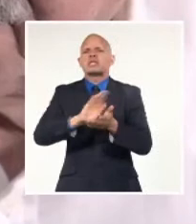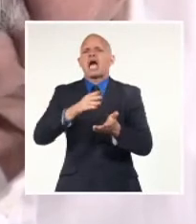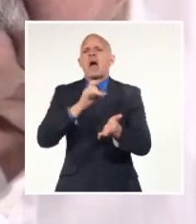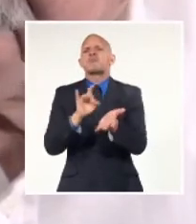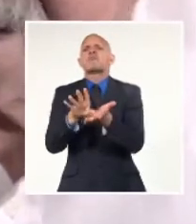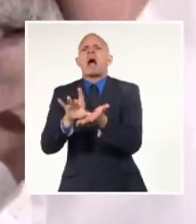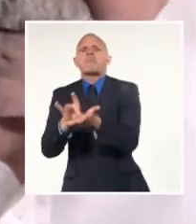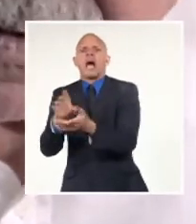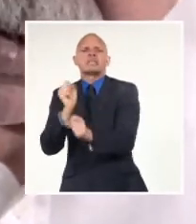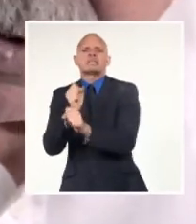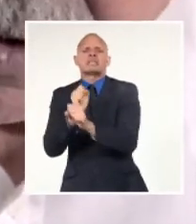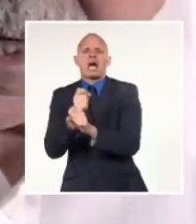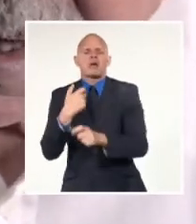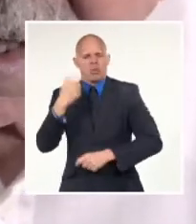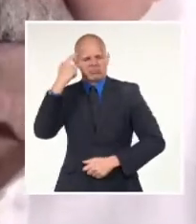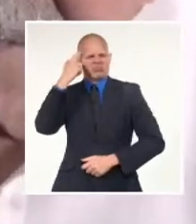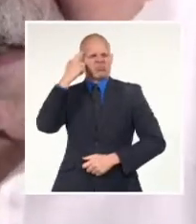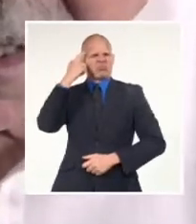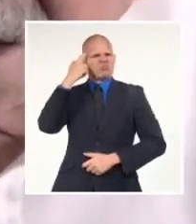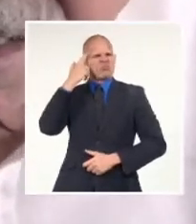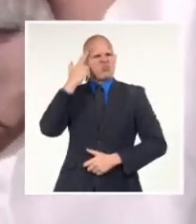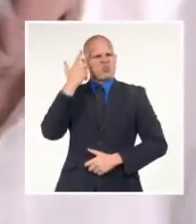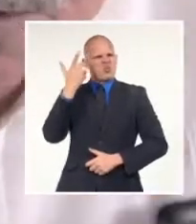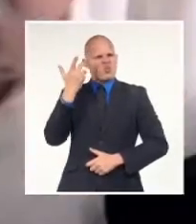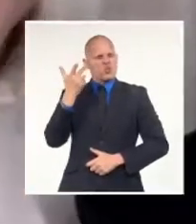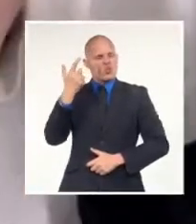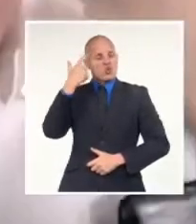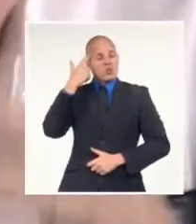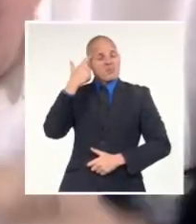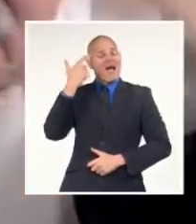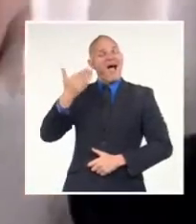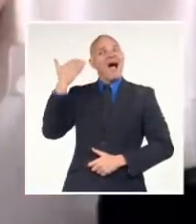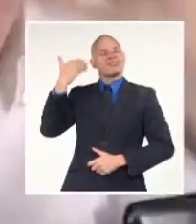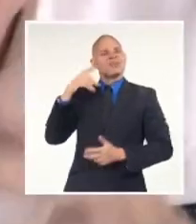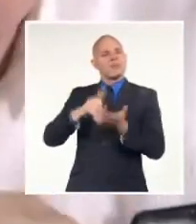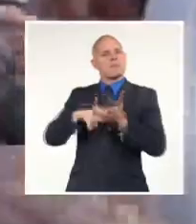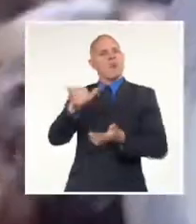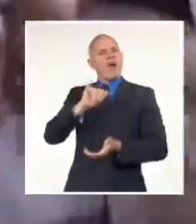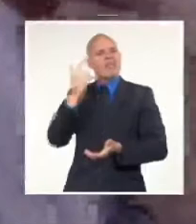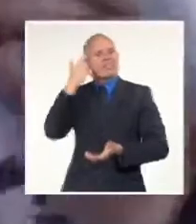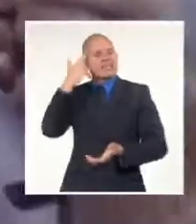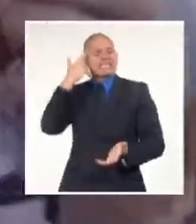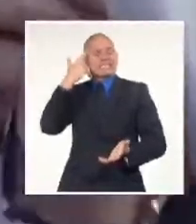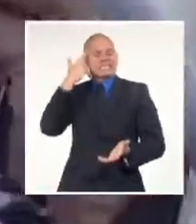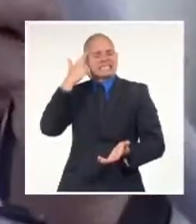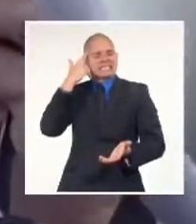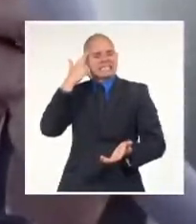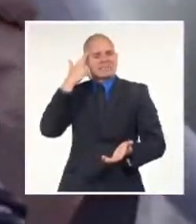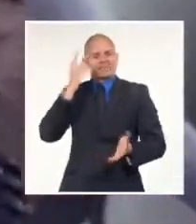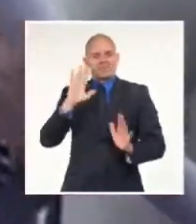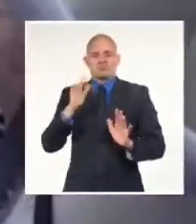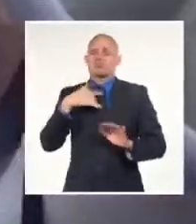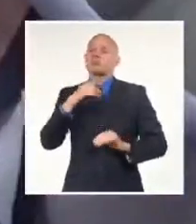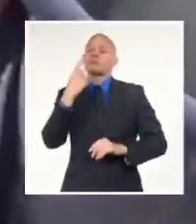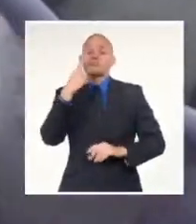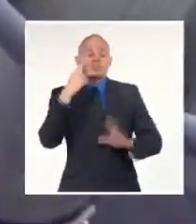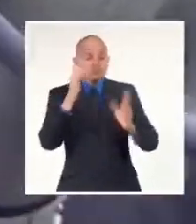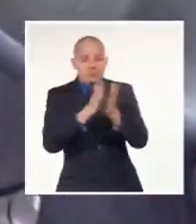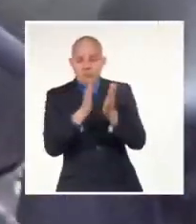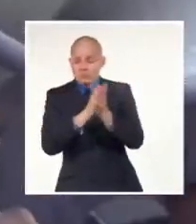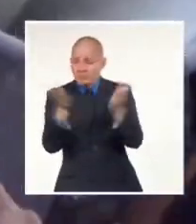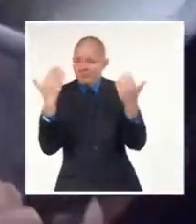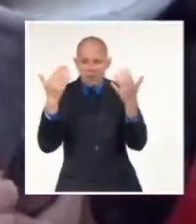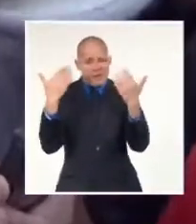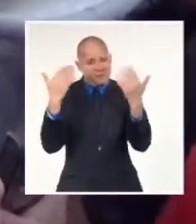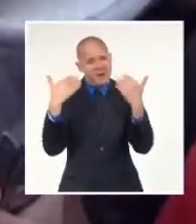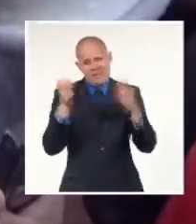Ponce, que mis padres fueron sobrevivientes. Y eso me motivó. Iba. Así que vamos a caminar y a resolver esto, porque aquí